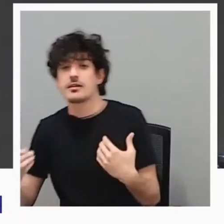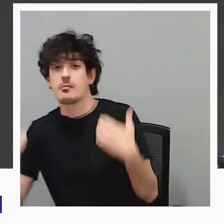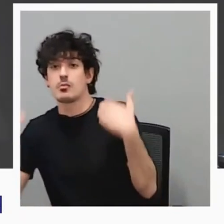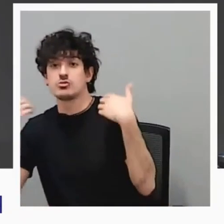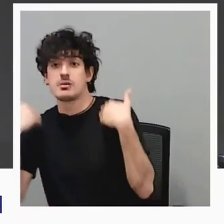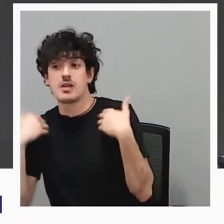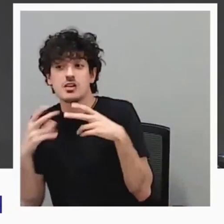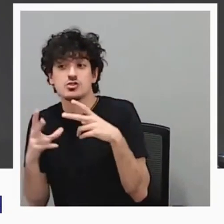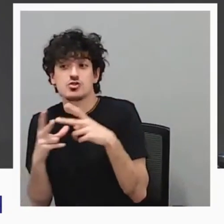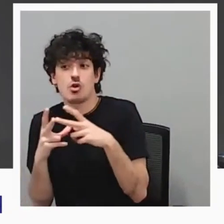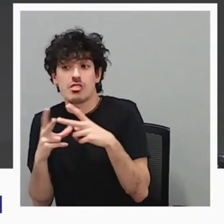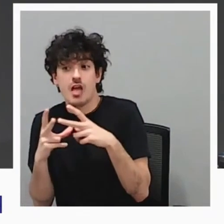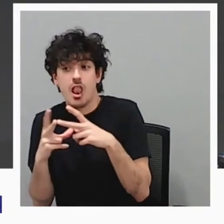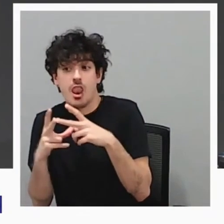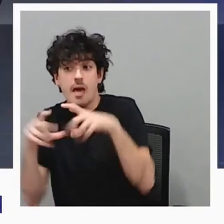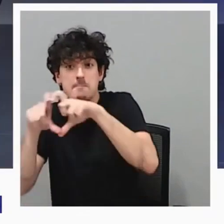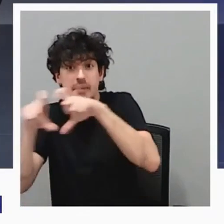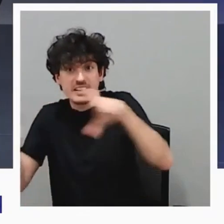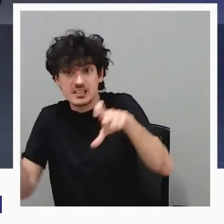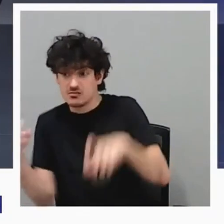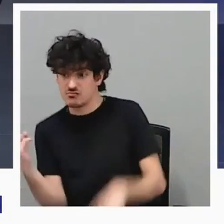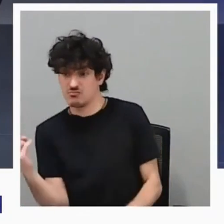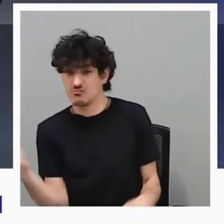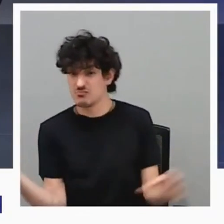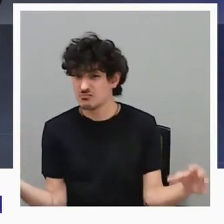social corporativa?